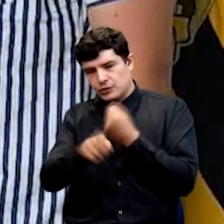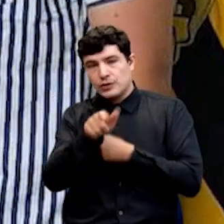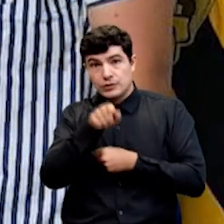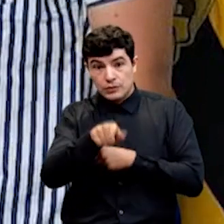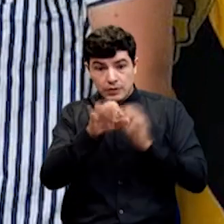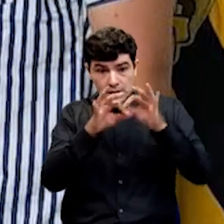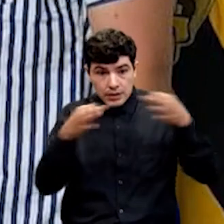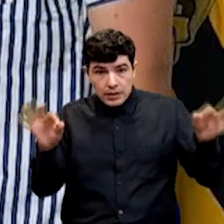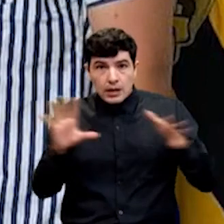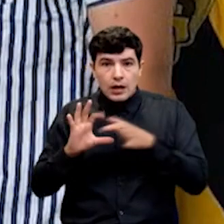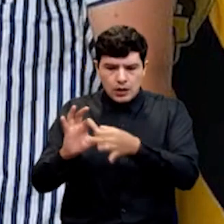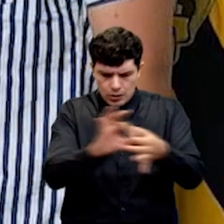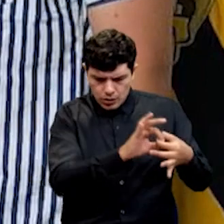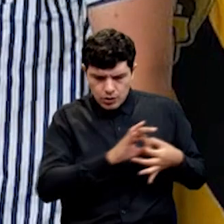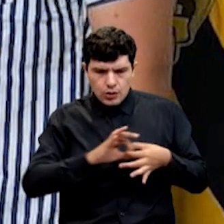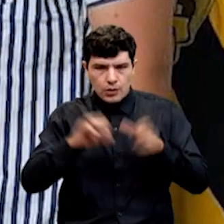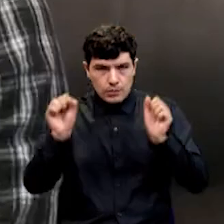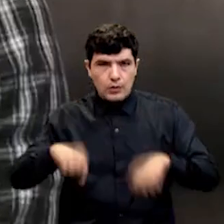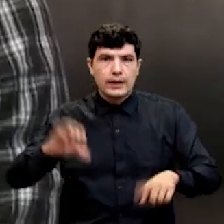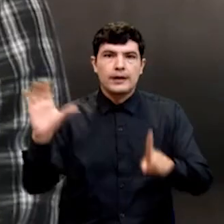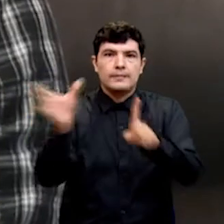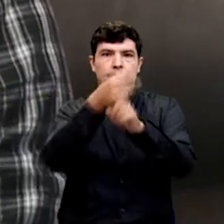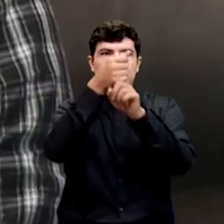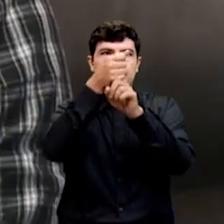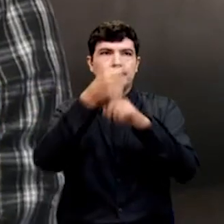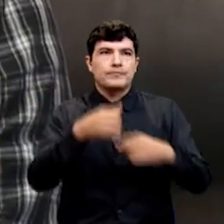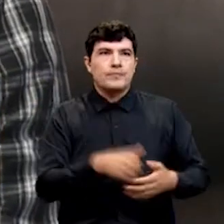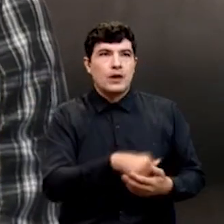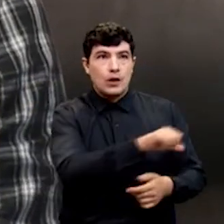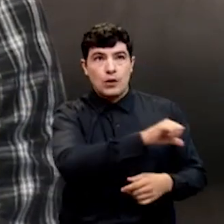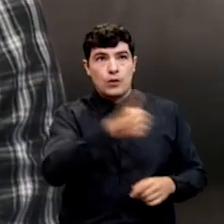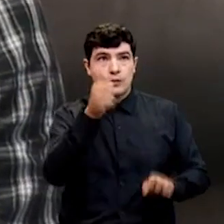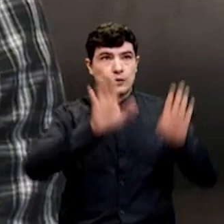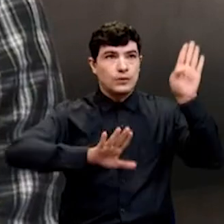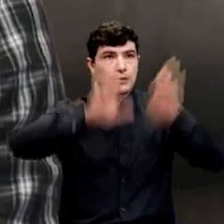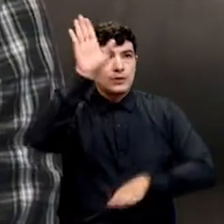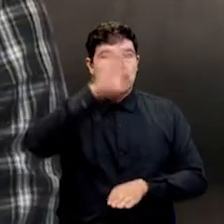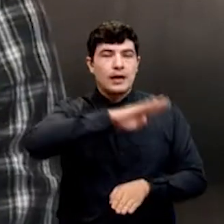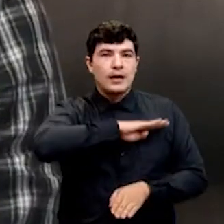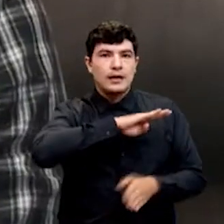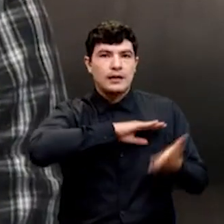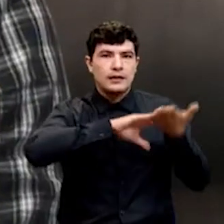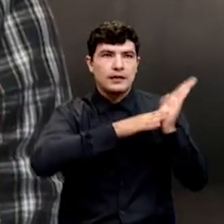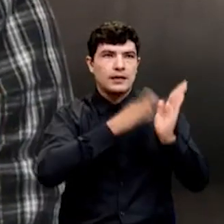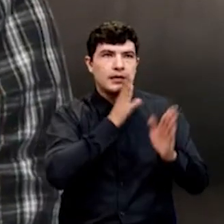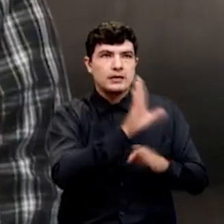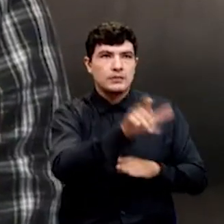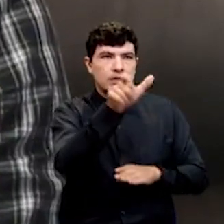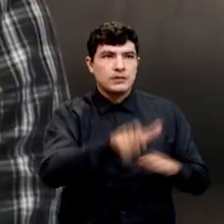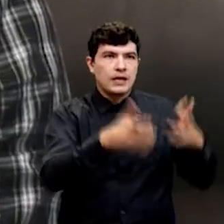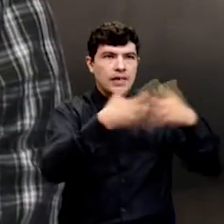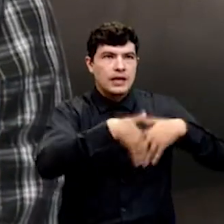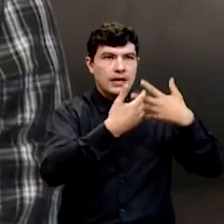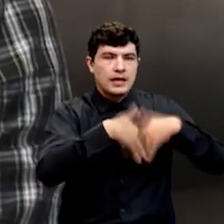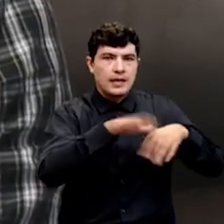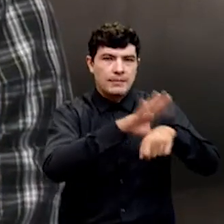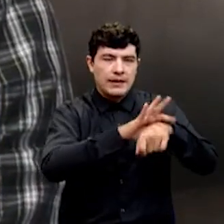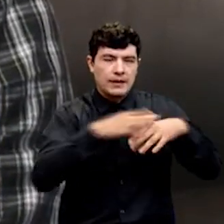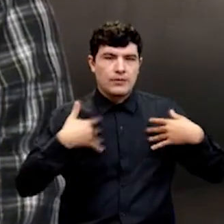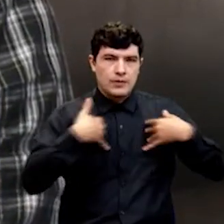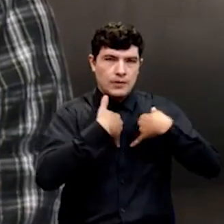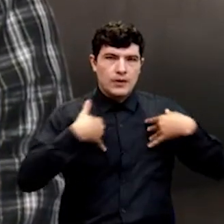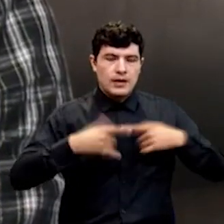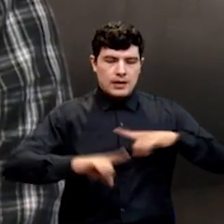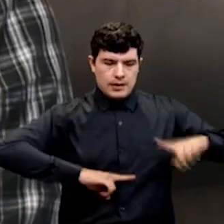eslogan, Juntos podemos lograrlo. Otro aspirante a la alcaldía de Florida Blanca es el empresario veterinario y administrador